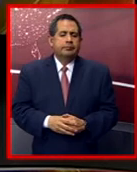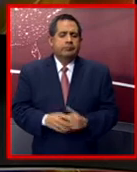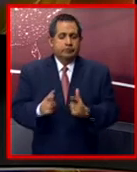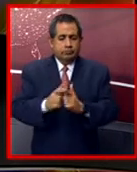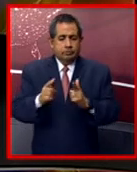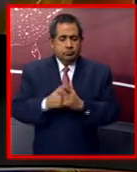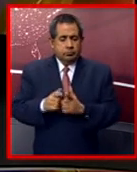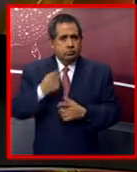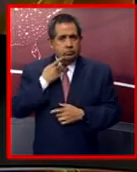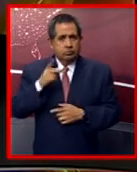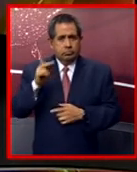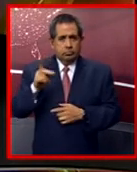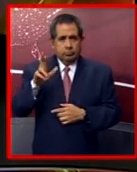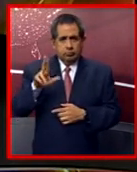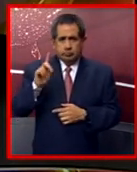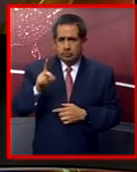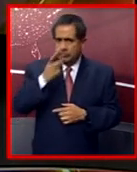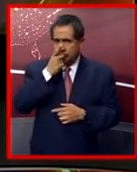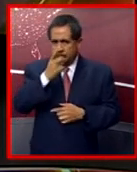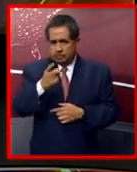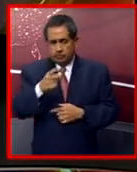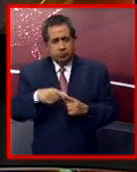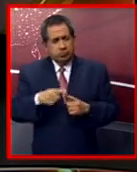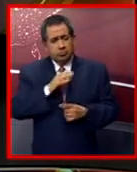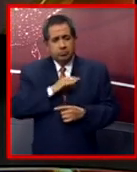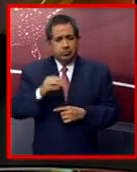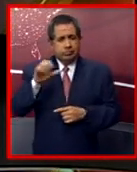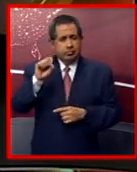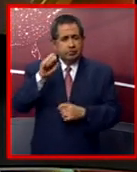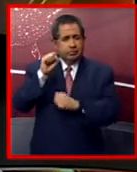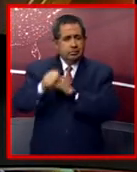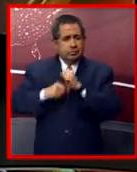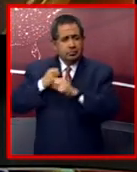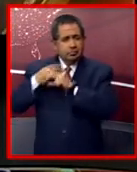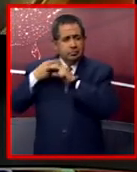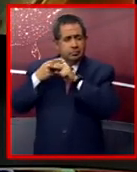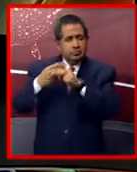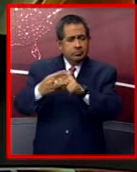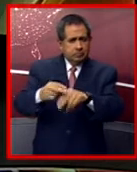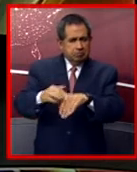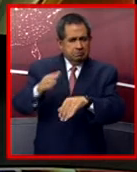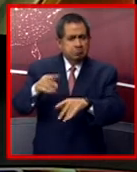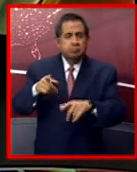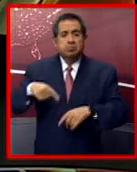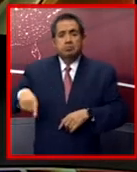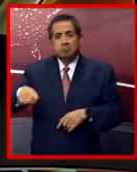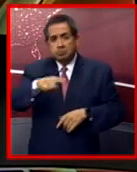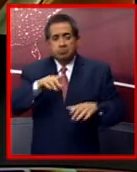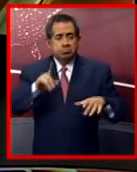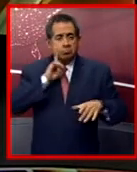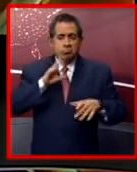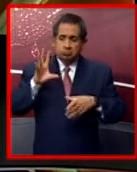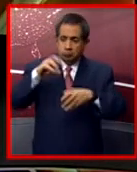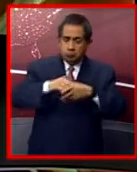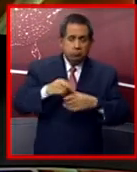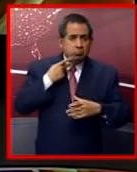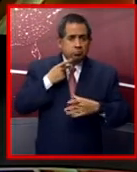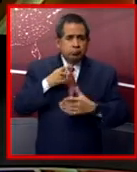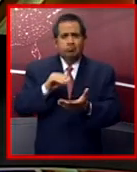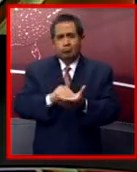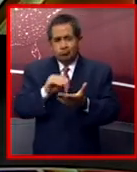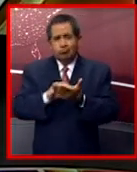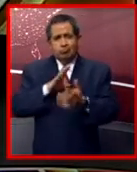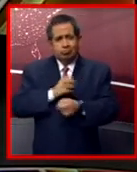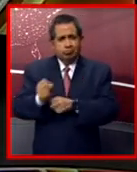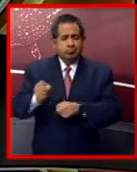El grupo parlamentario del PRD dijo que a más de 6 décadas de la presencia de las mujeres en la vida política del país, la violencia continúa.